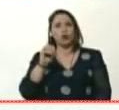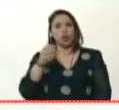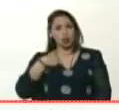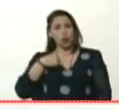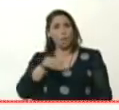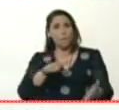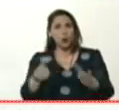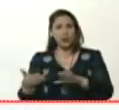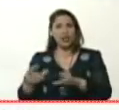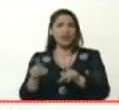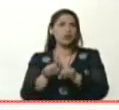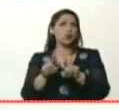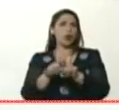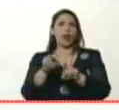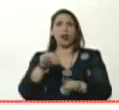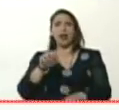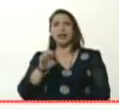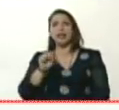Fin de la cita.